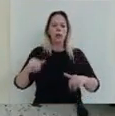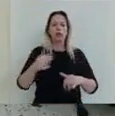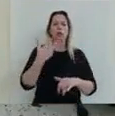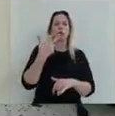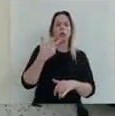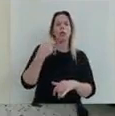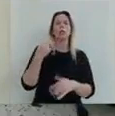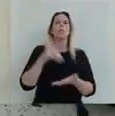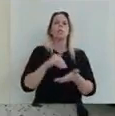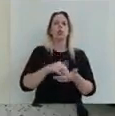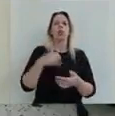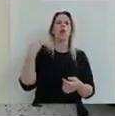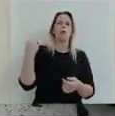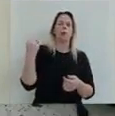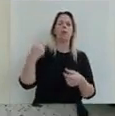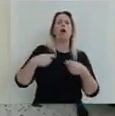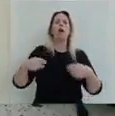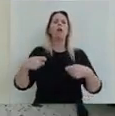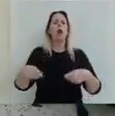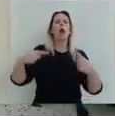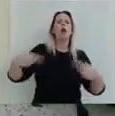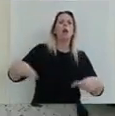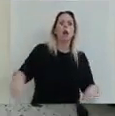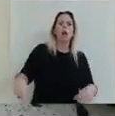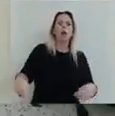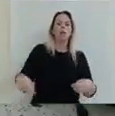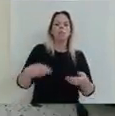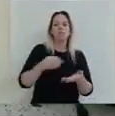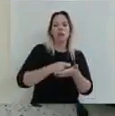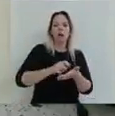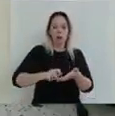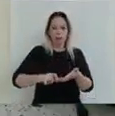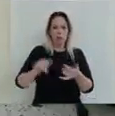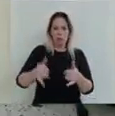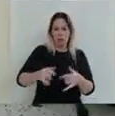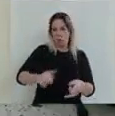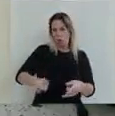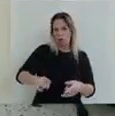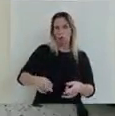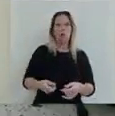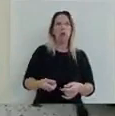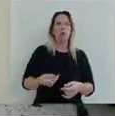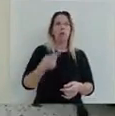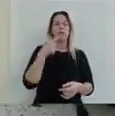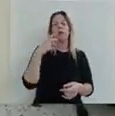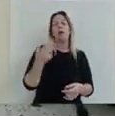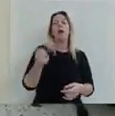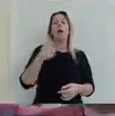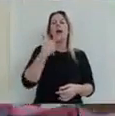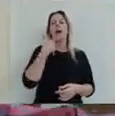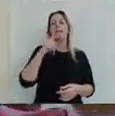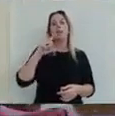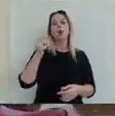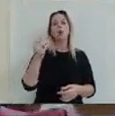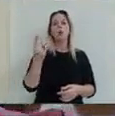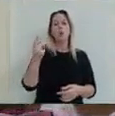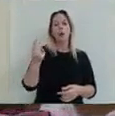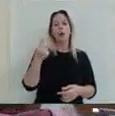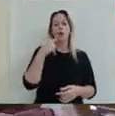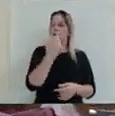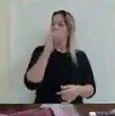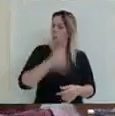Sí, sí, por supuesto que hay una normativa escrita, que es la misma normativa que se adjunta al Poder Ejecutivo en este caso cuando